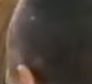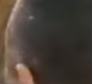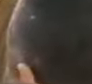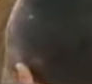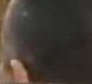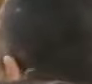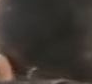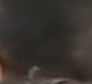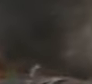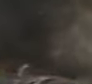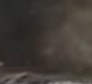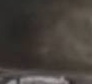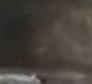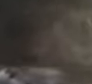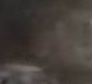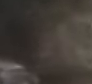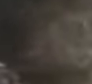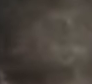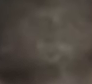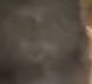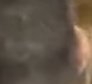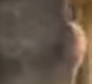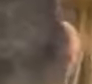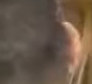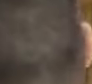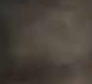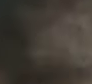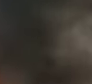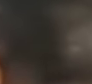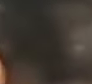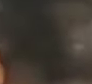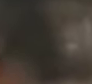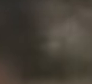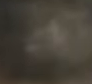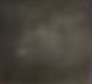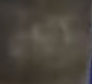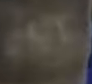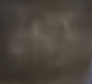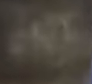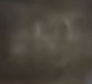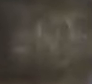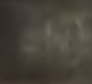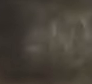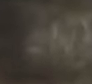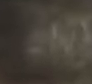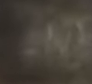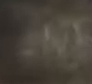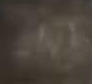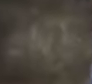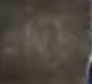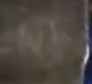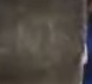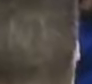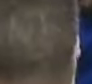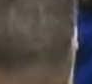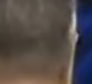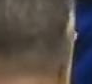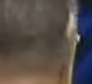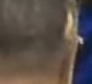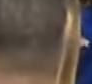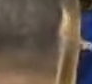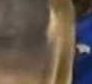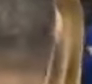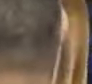venezolano. También destacar que en la jornada del día de ayer, el Poder